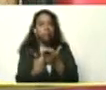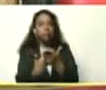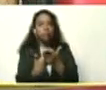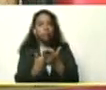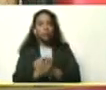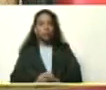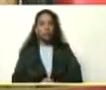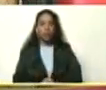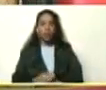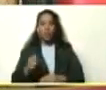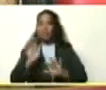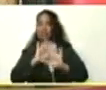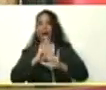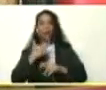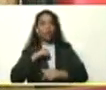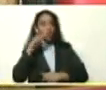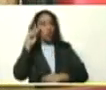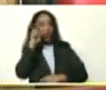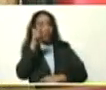La hemos visto.